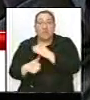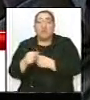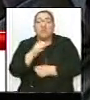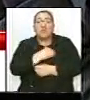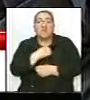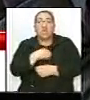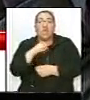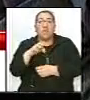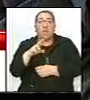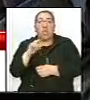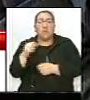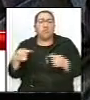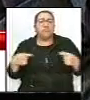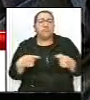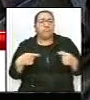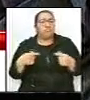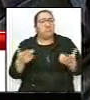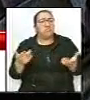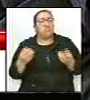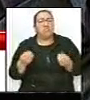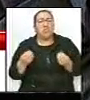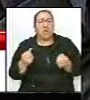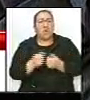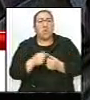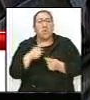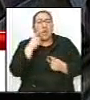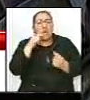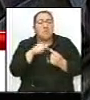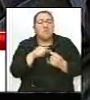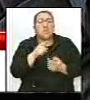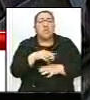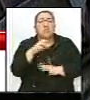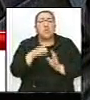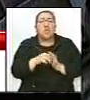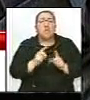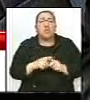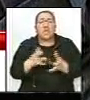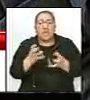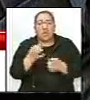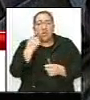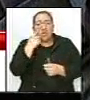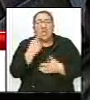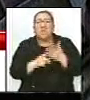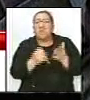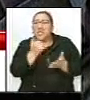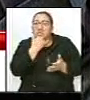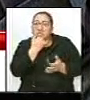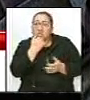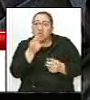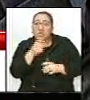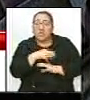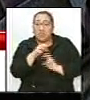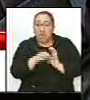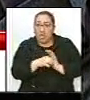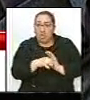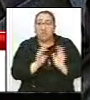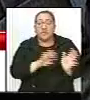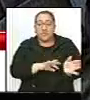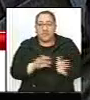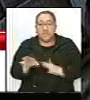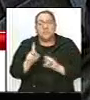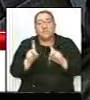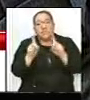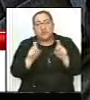están confrontados respecto a unas observaciones del expediente. Quisiéramos conocer el detalle al respecto. Y lo otro es